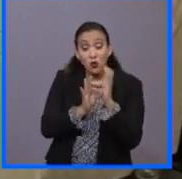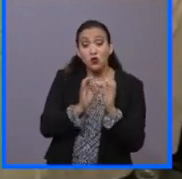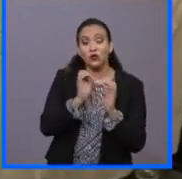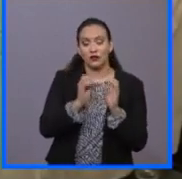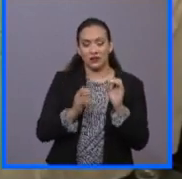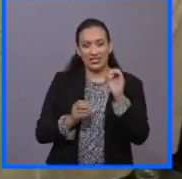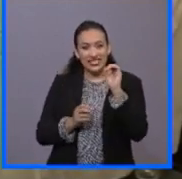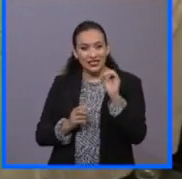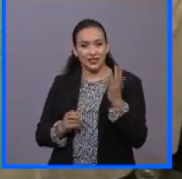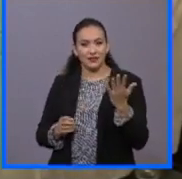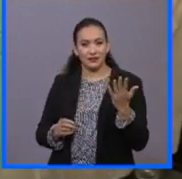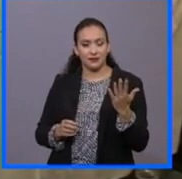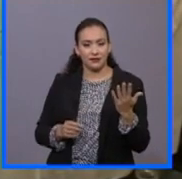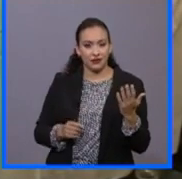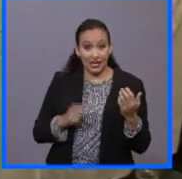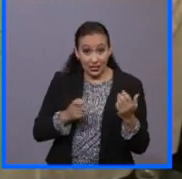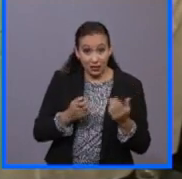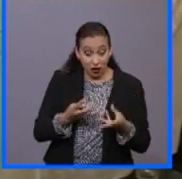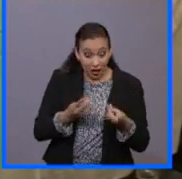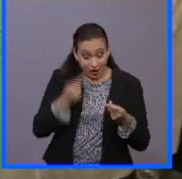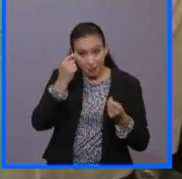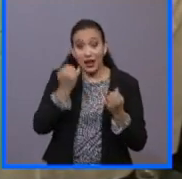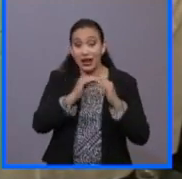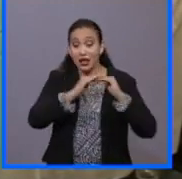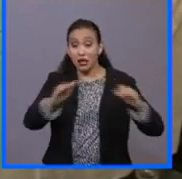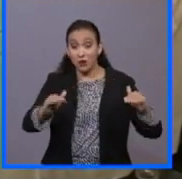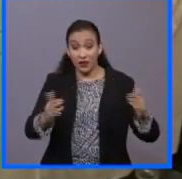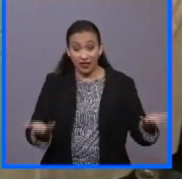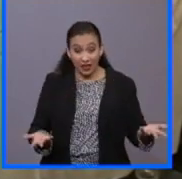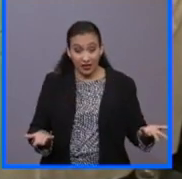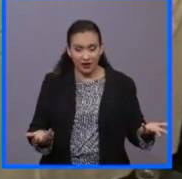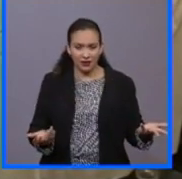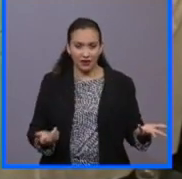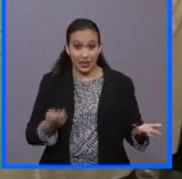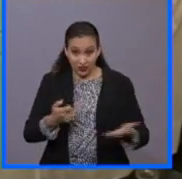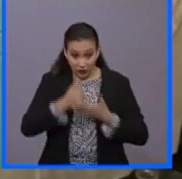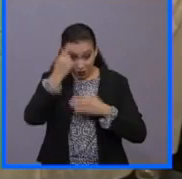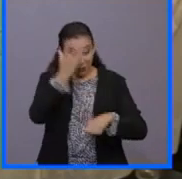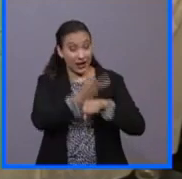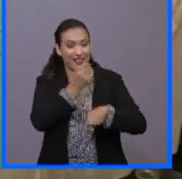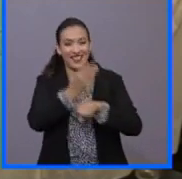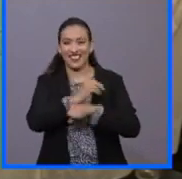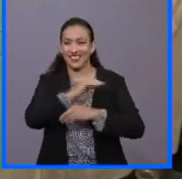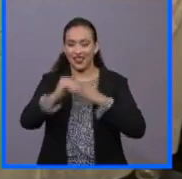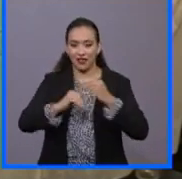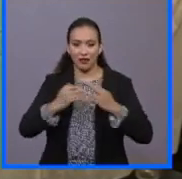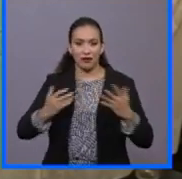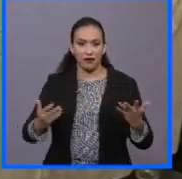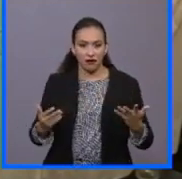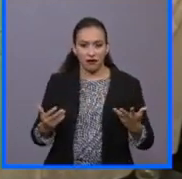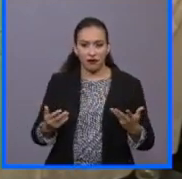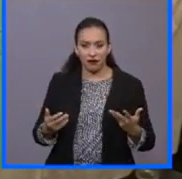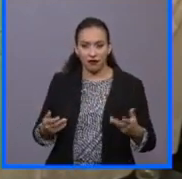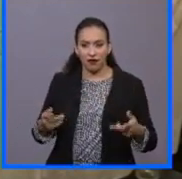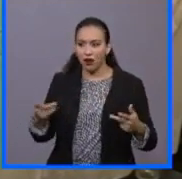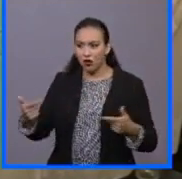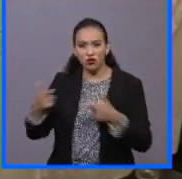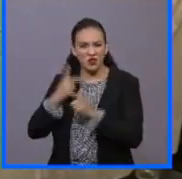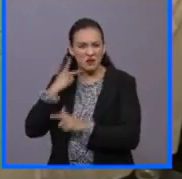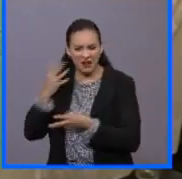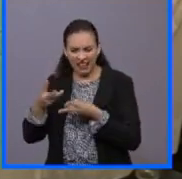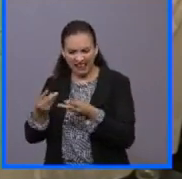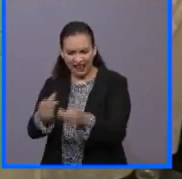democracia. Que se construya la solución a partir de atender las necesidades reales de gasto que tienen los